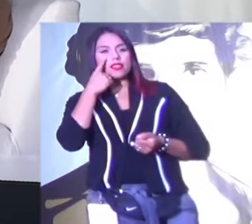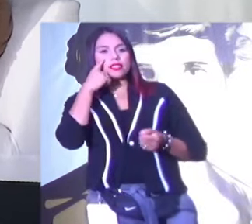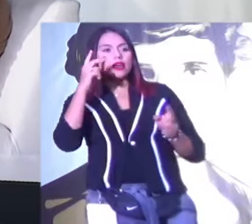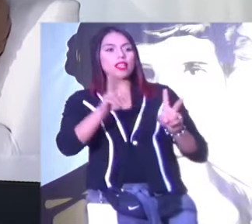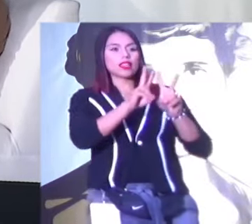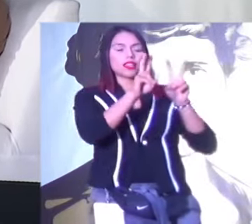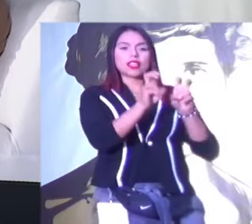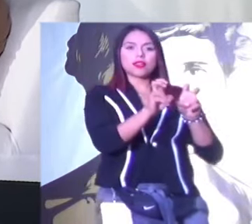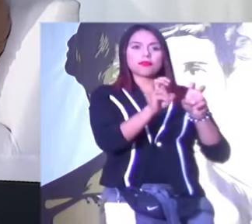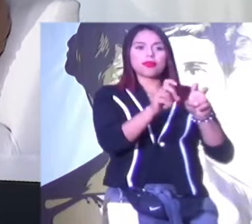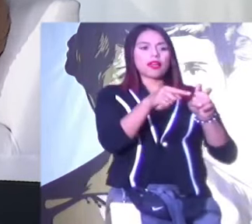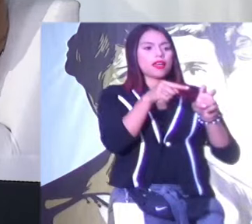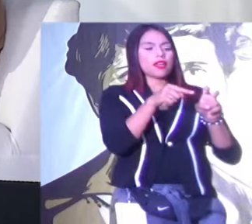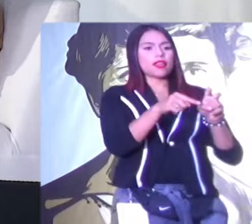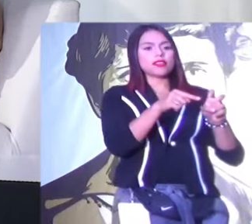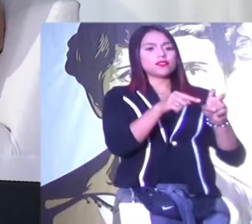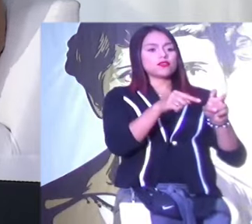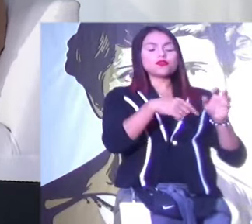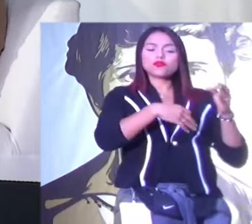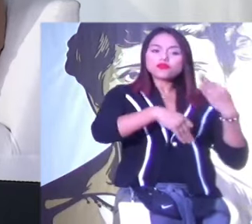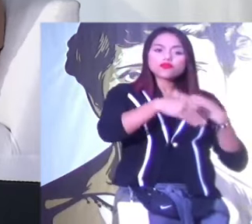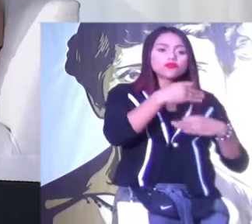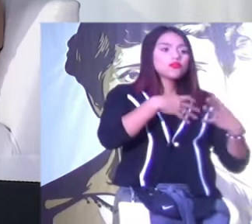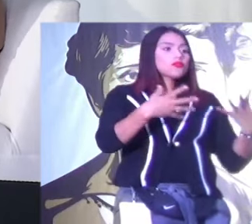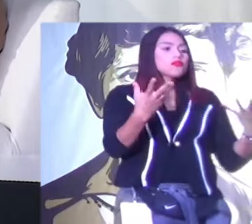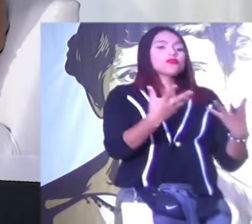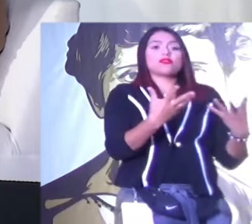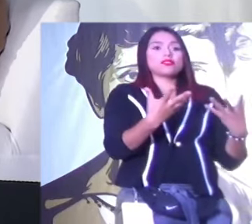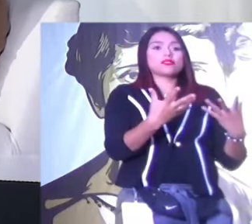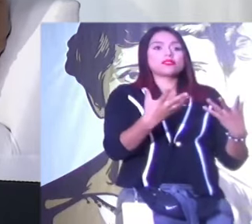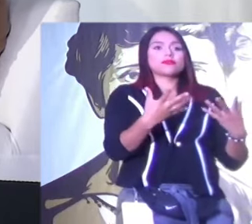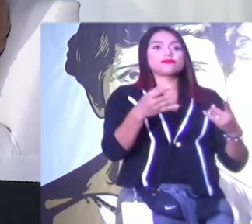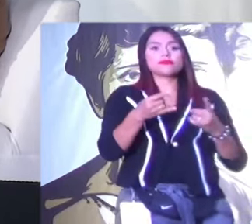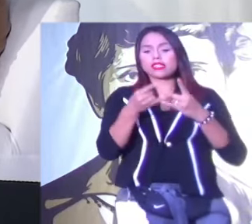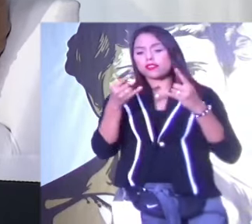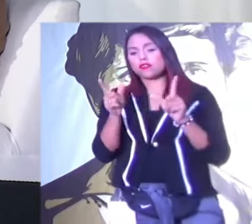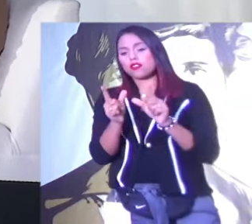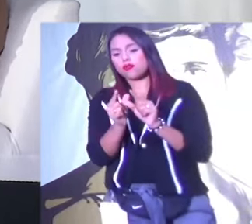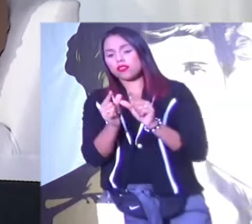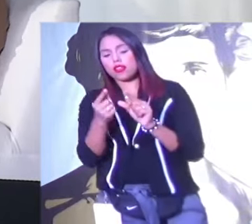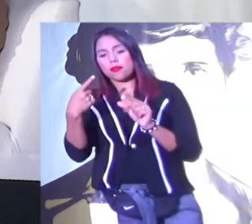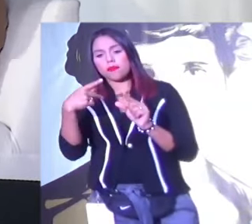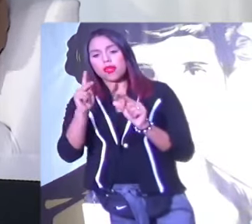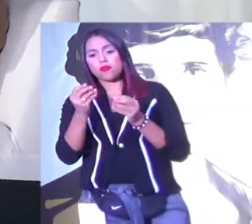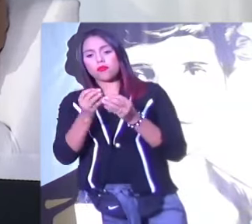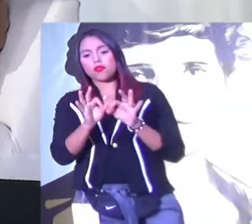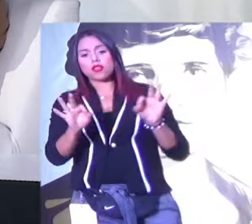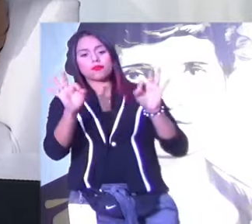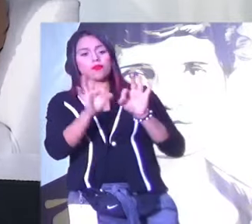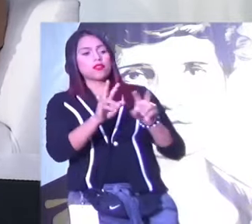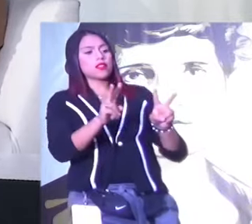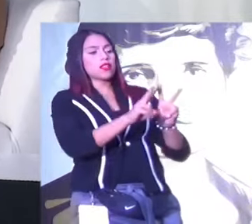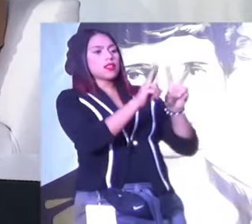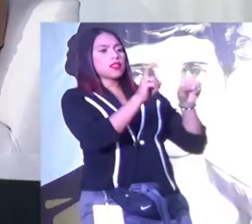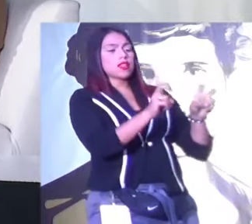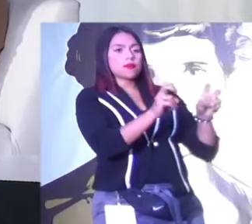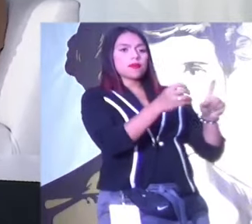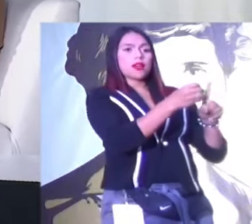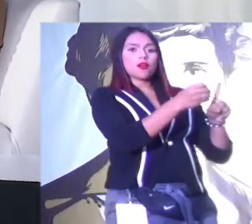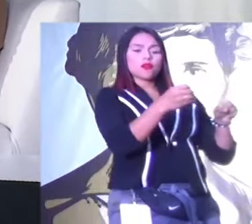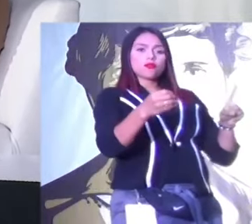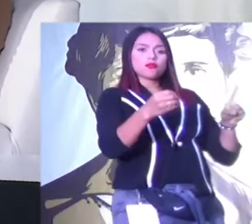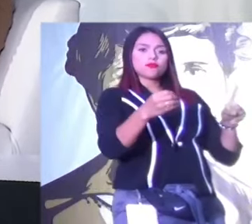prácticamente son definitorios, ¿no? Y haces todo el cuento, que es muy breve, es una reflexión metaliteraria sobre cuando tienes un